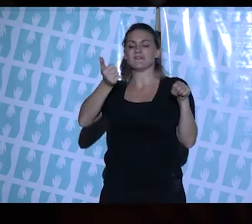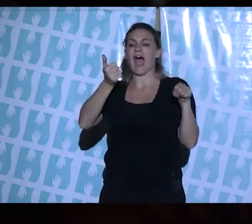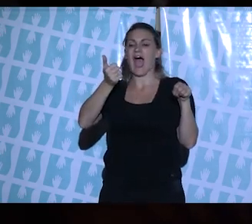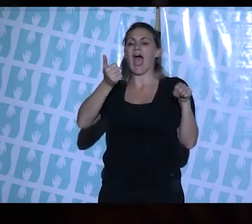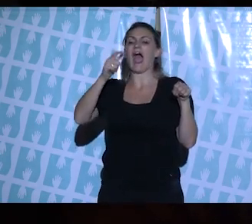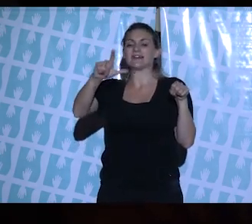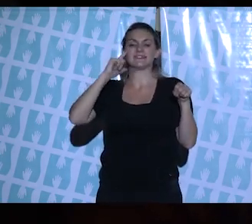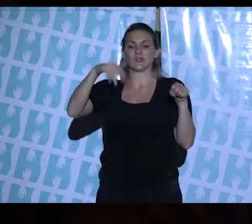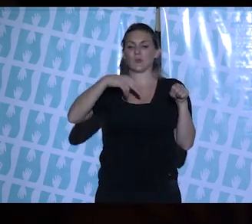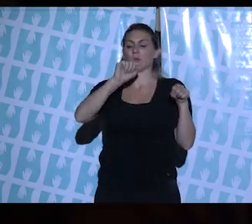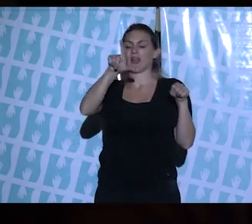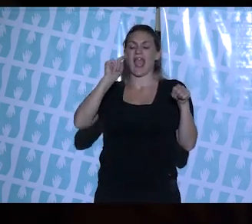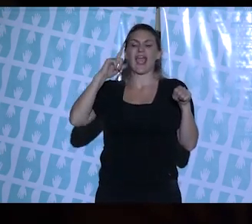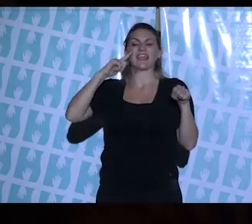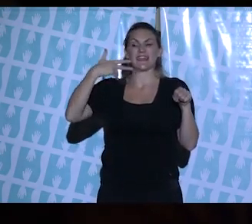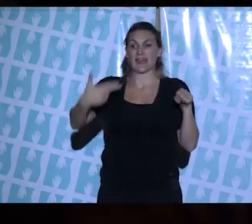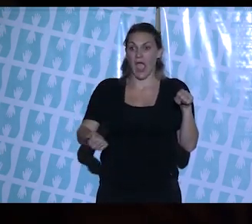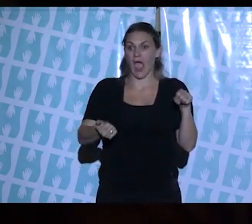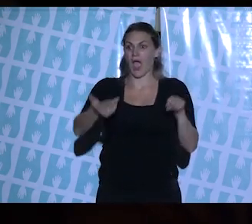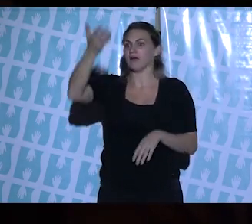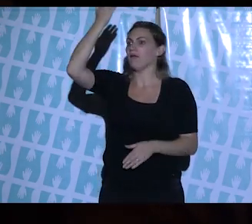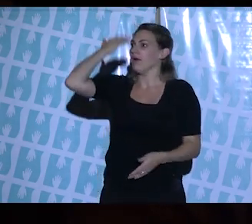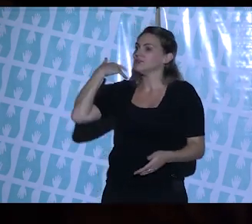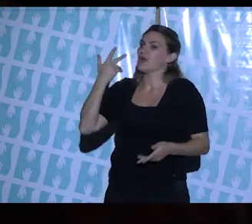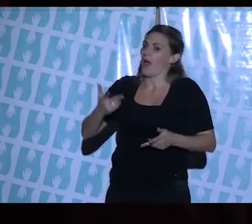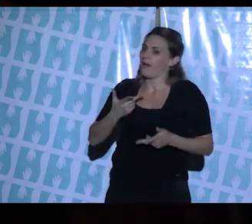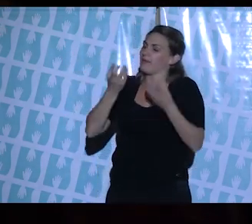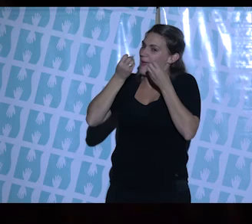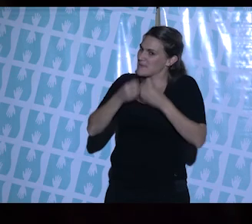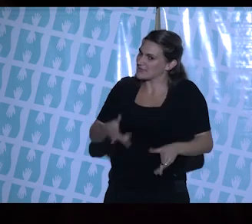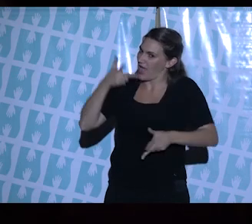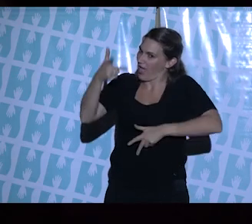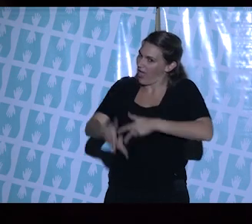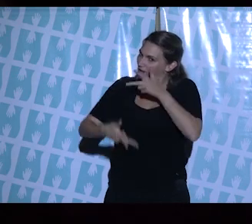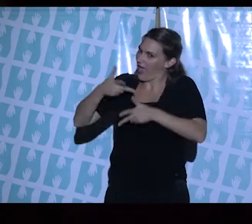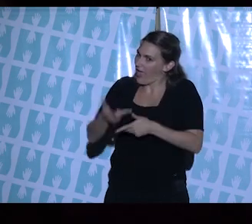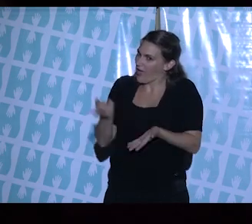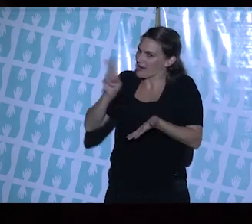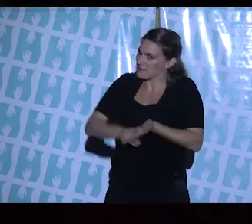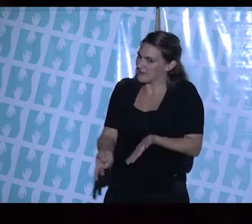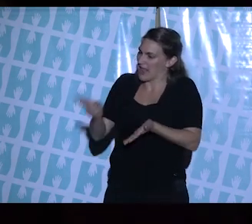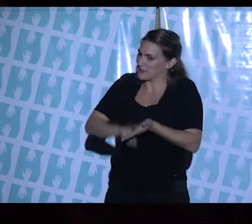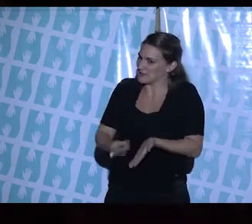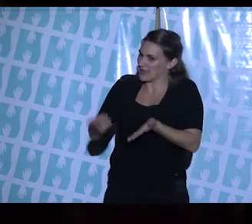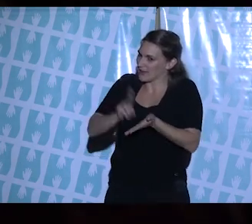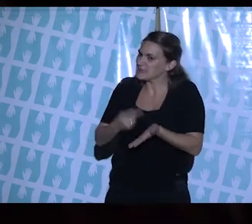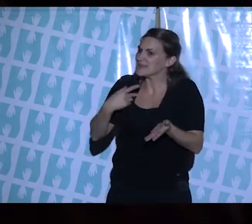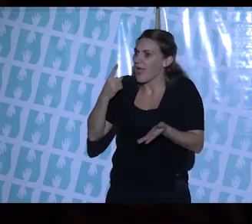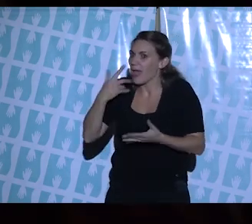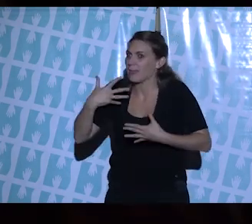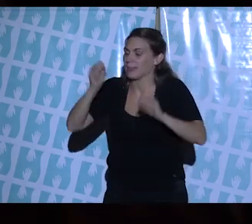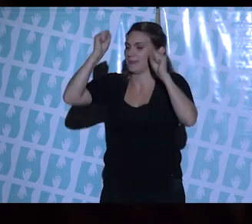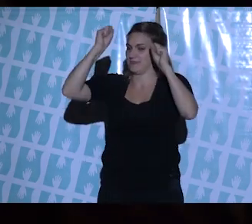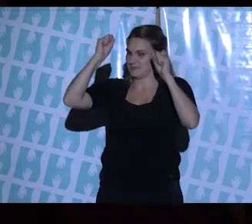la alfa-sinucleína, les vengo diciendo a lo largo de toda esta charla, que su descubrimiento fue el elemento crítico